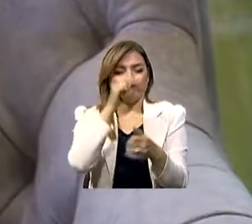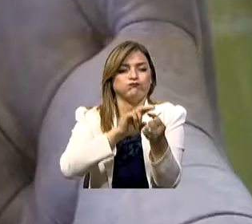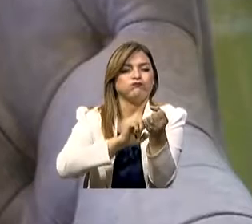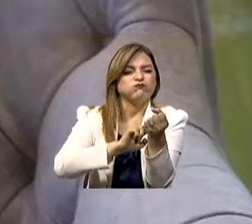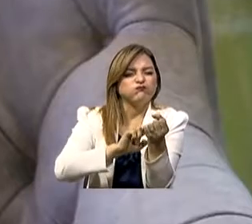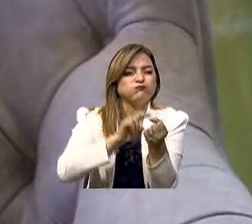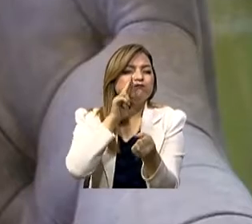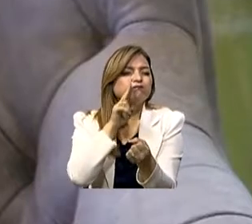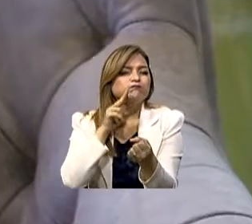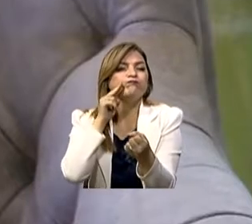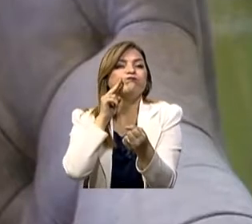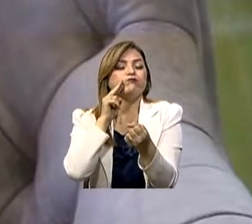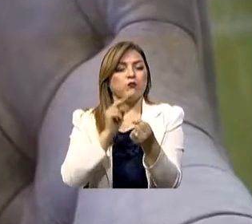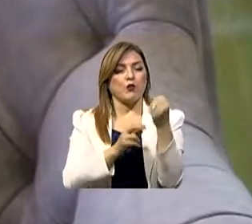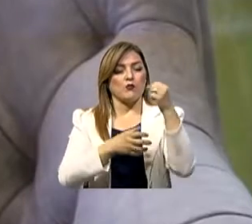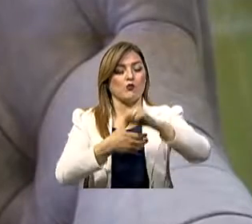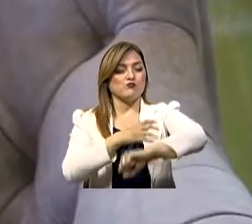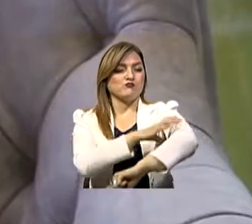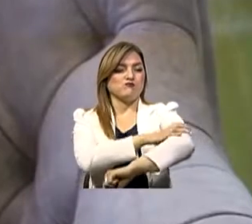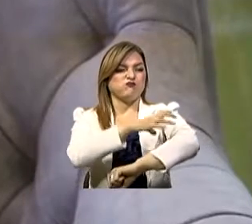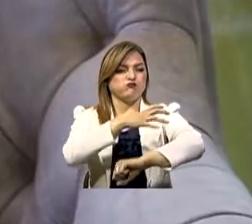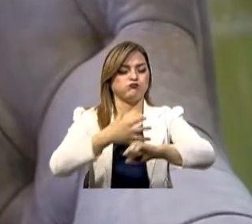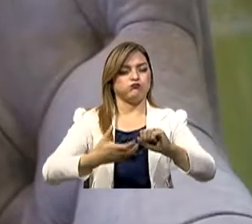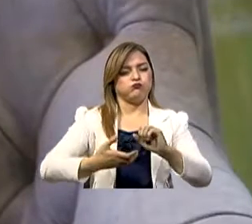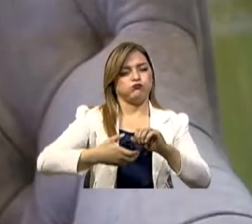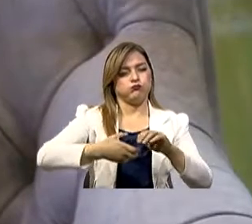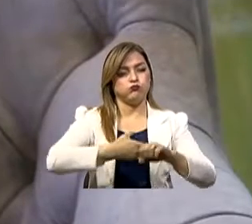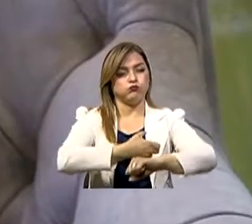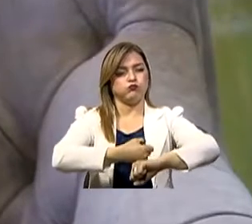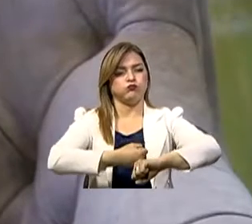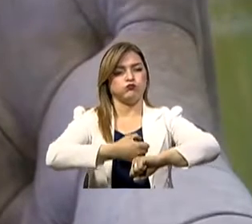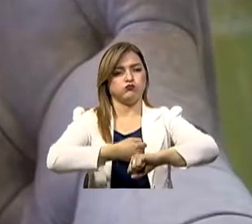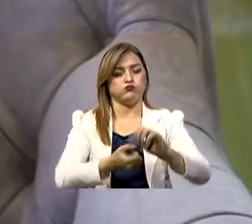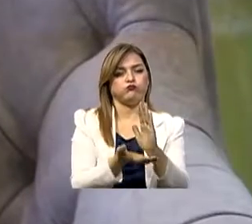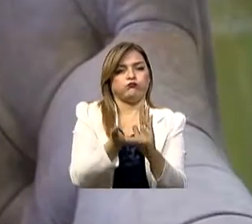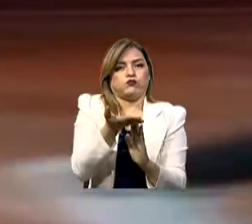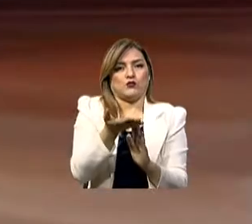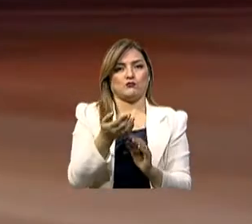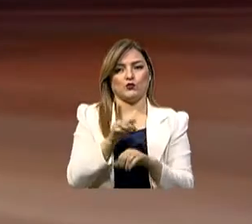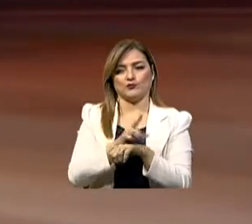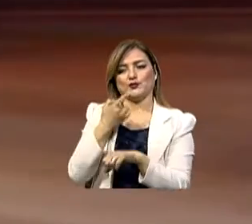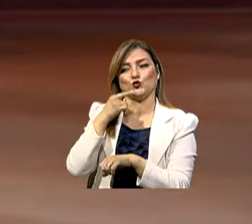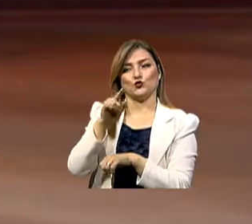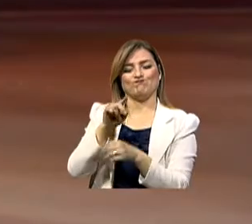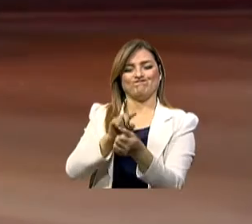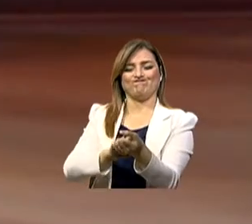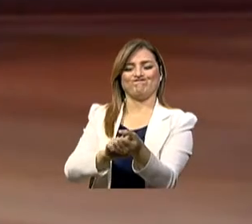hipertensión entonces siempre me decían que voy a terminar siendo diabética